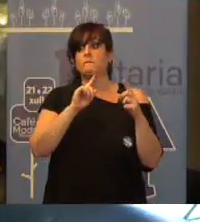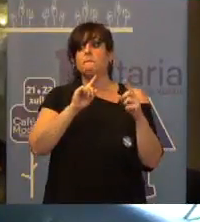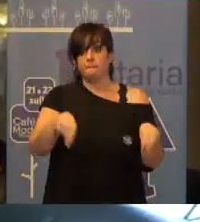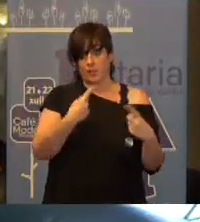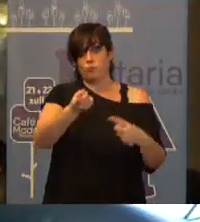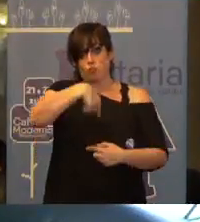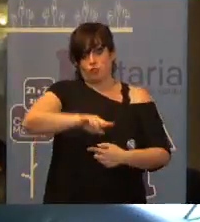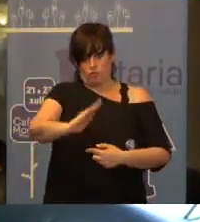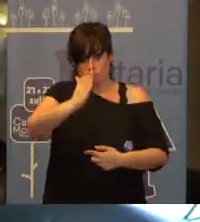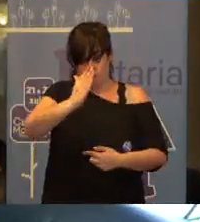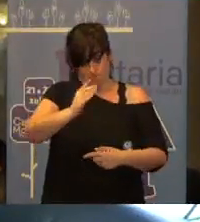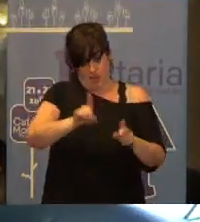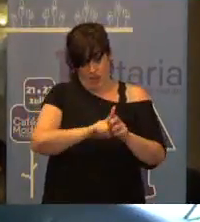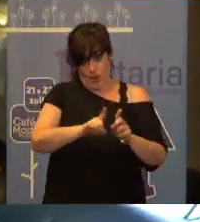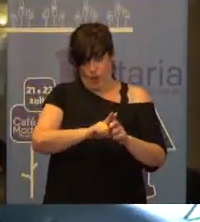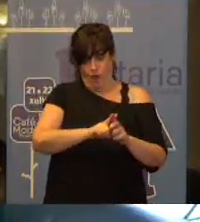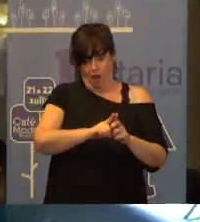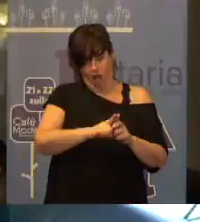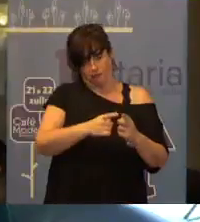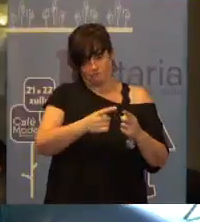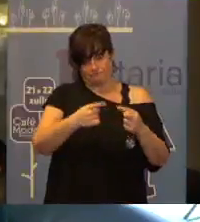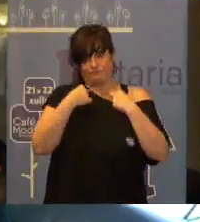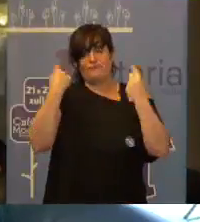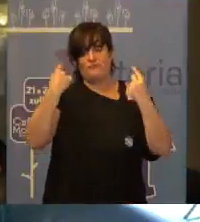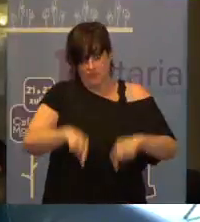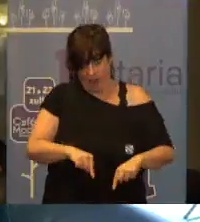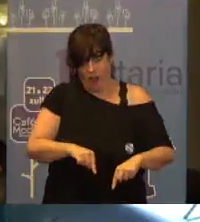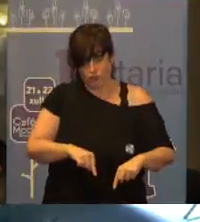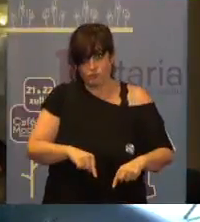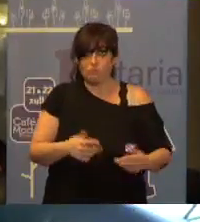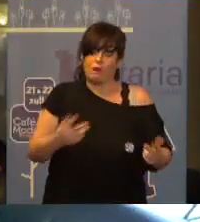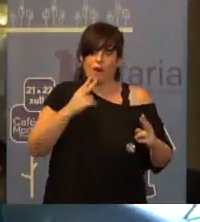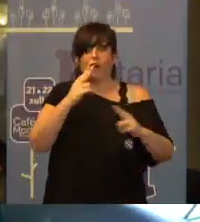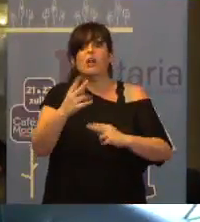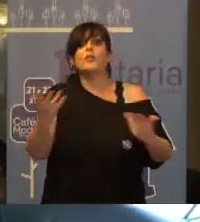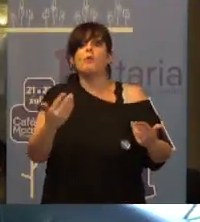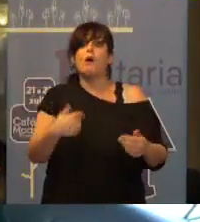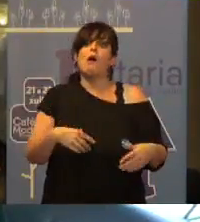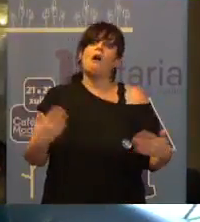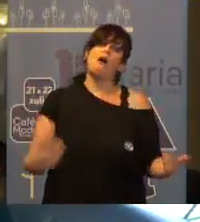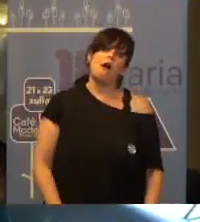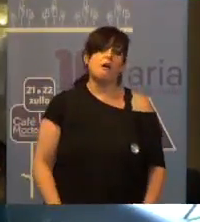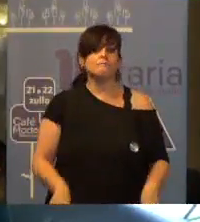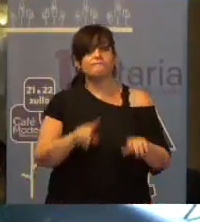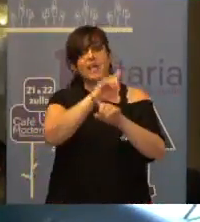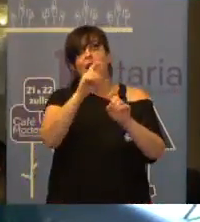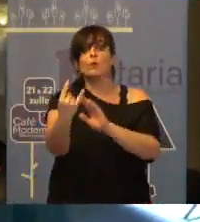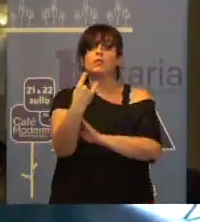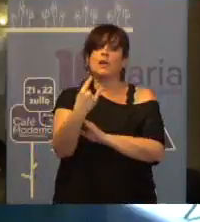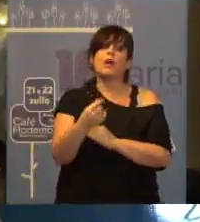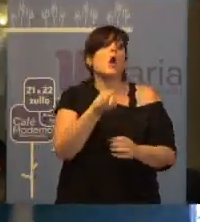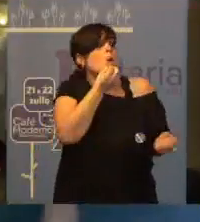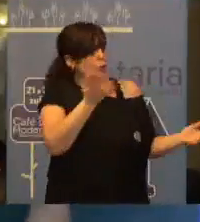sorpapo en vez do sorpaso, cando nos levamos o sorpaso, claro, a reacción foi nos engañaron las enquisas, e digo, que bien,